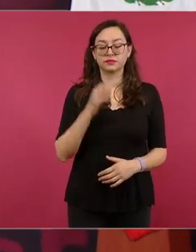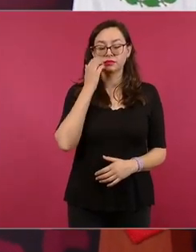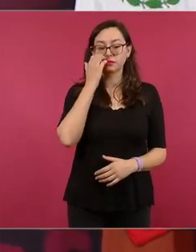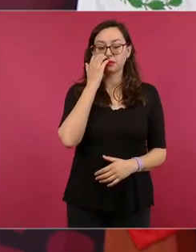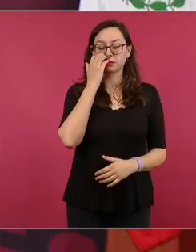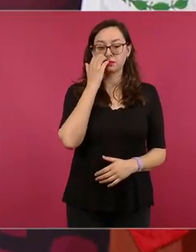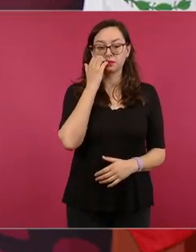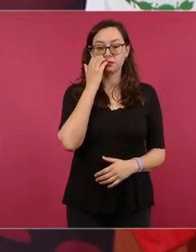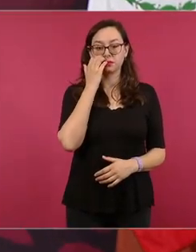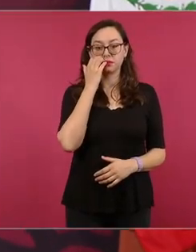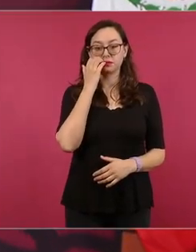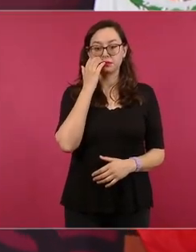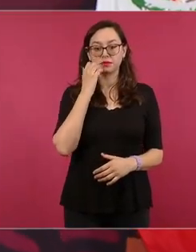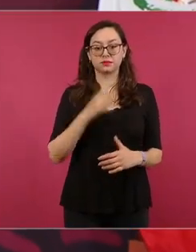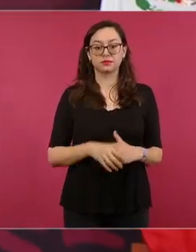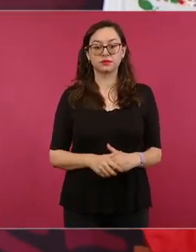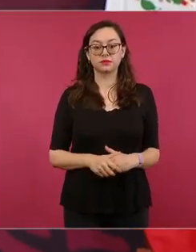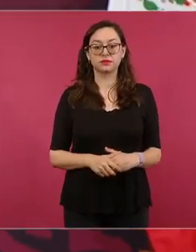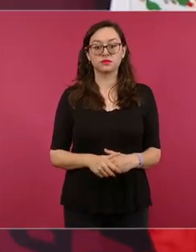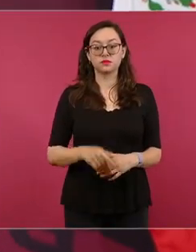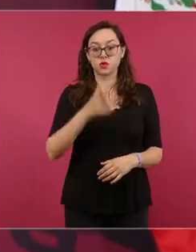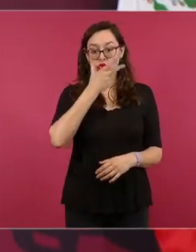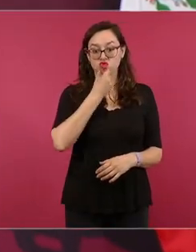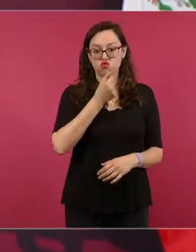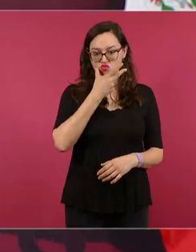al mapache que había